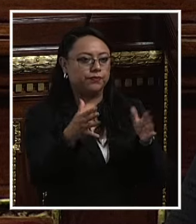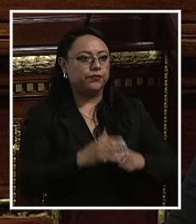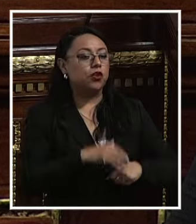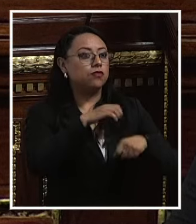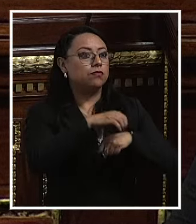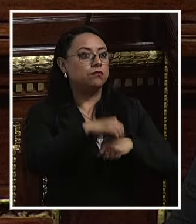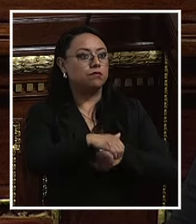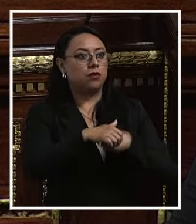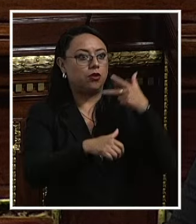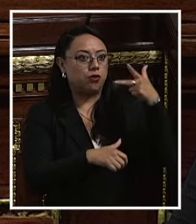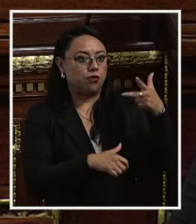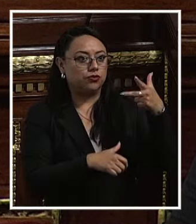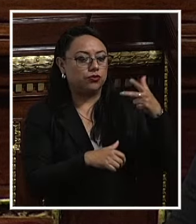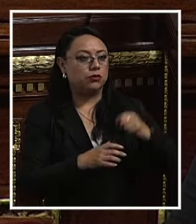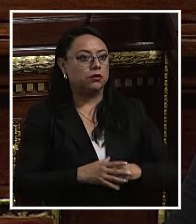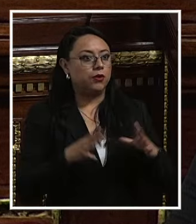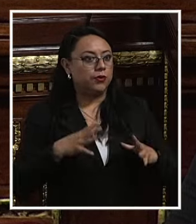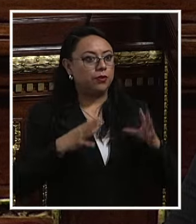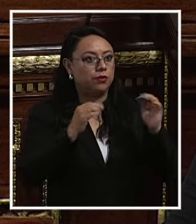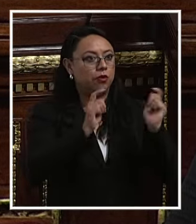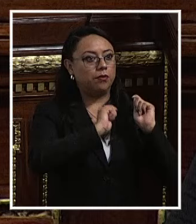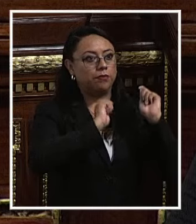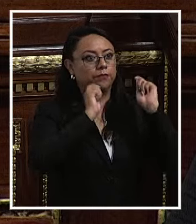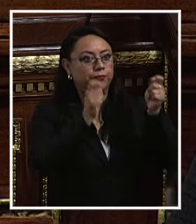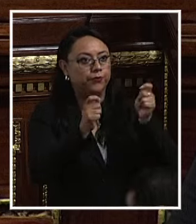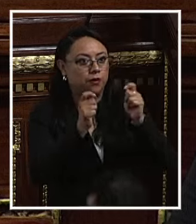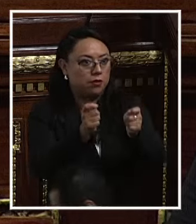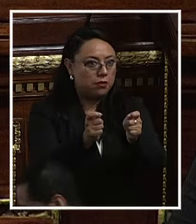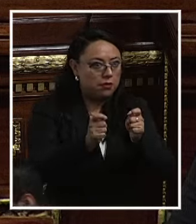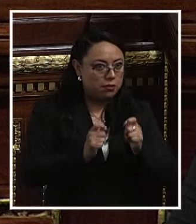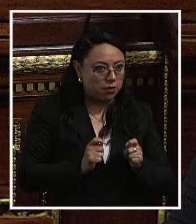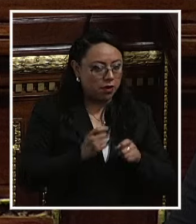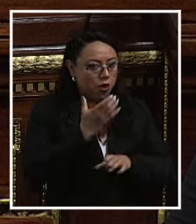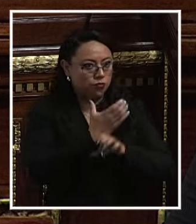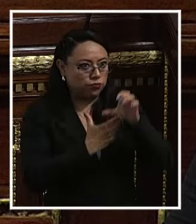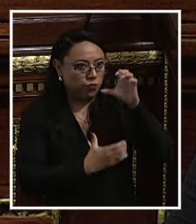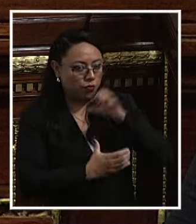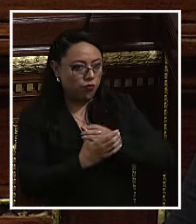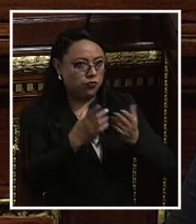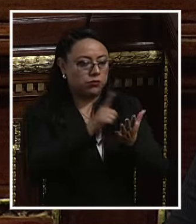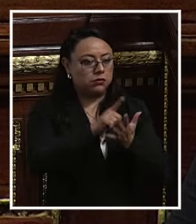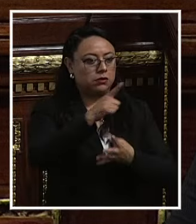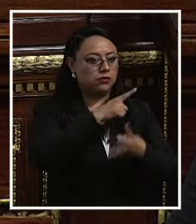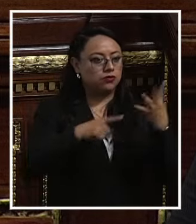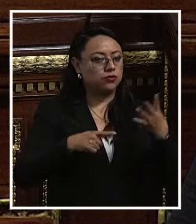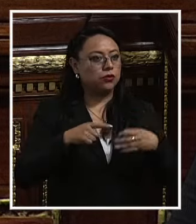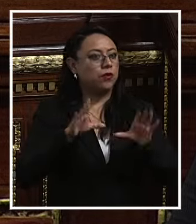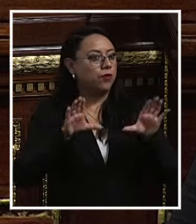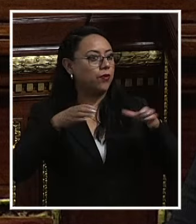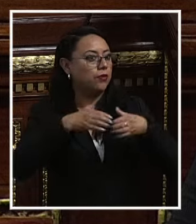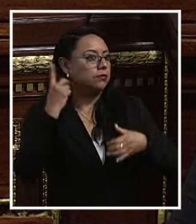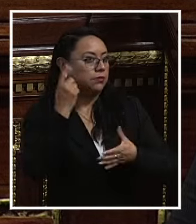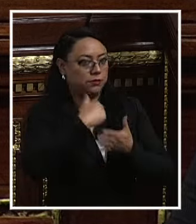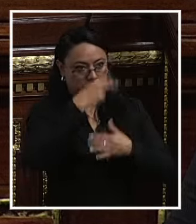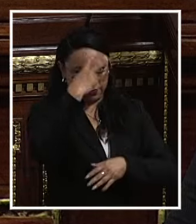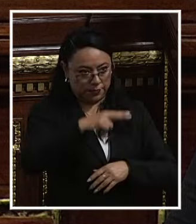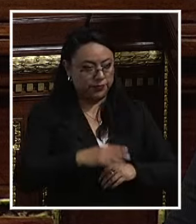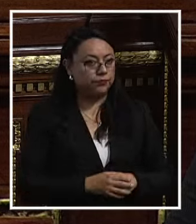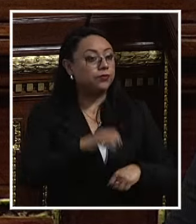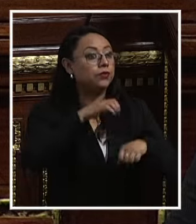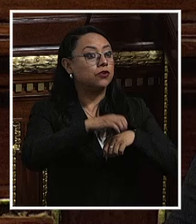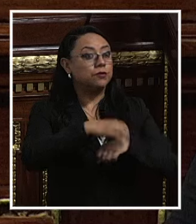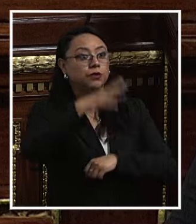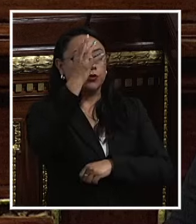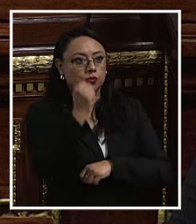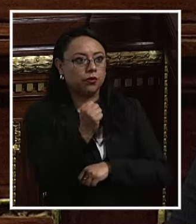8, formalizar la entrega-recepción de los bienes y derechos del Congreso. 9, cita para